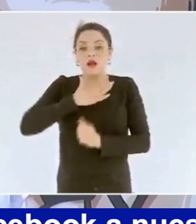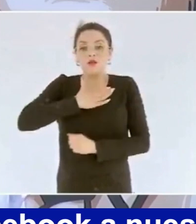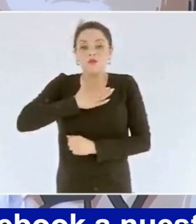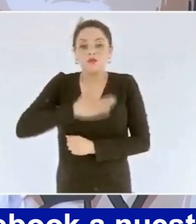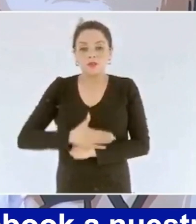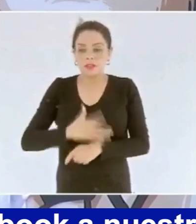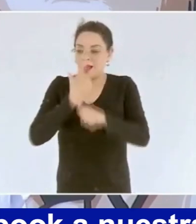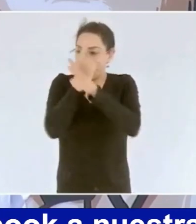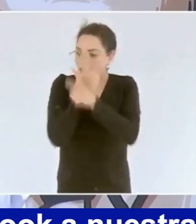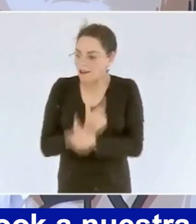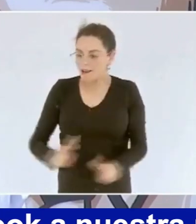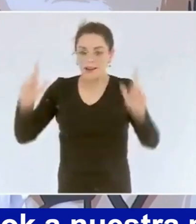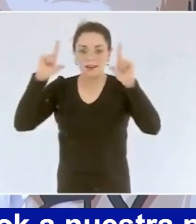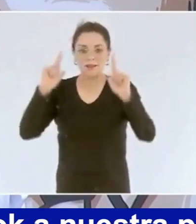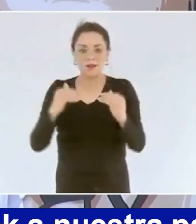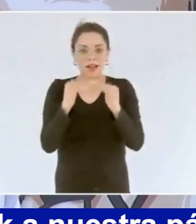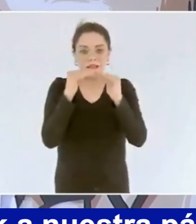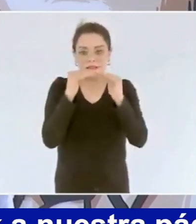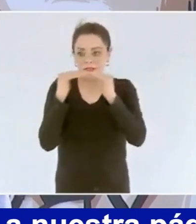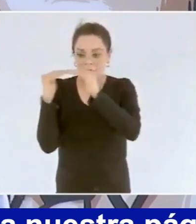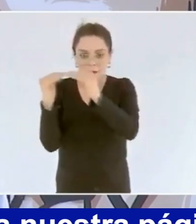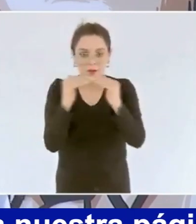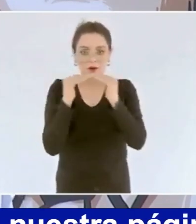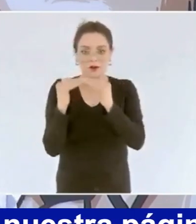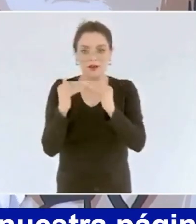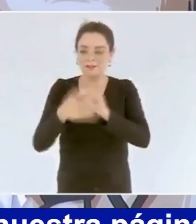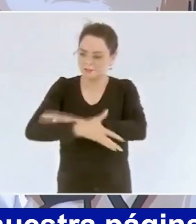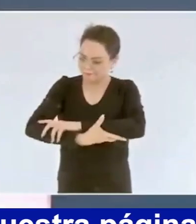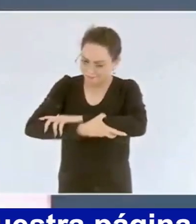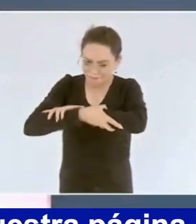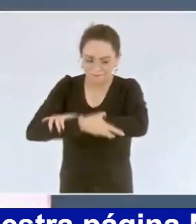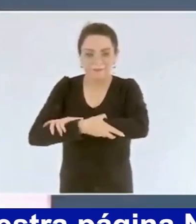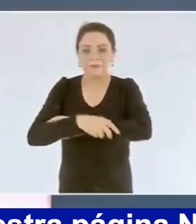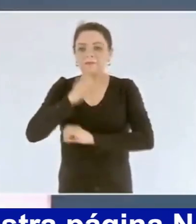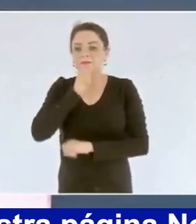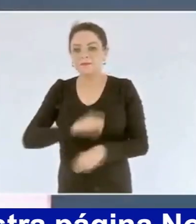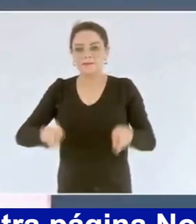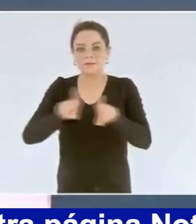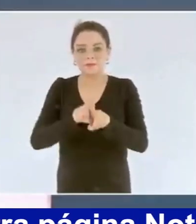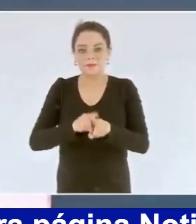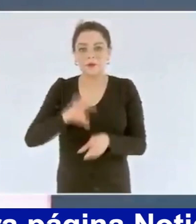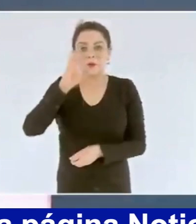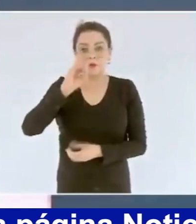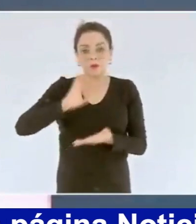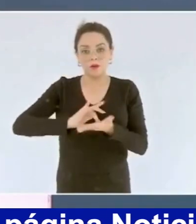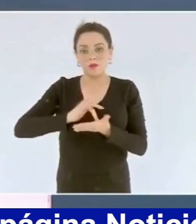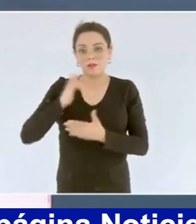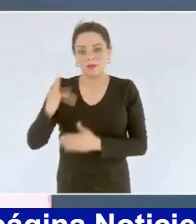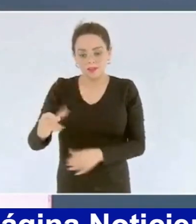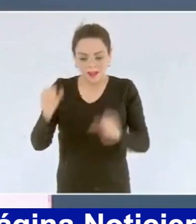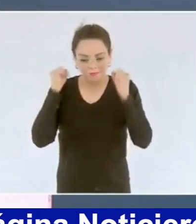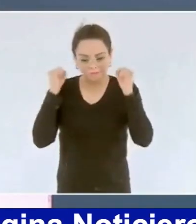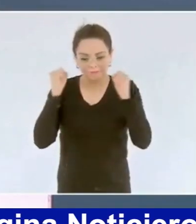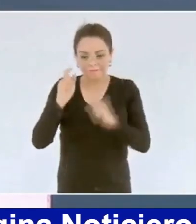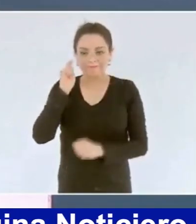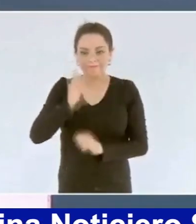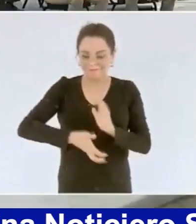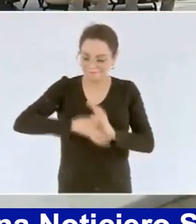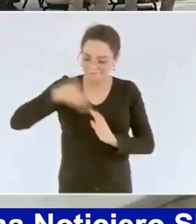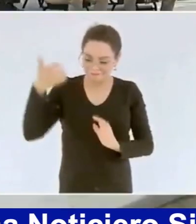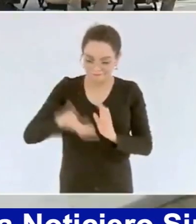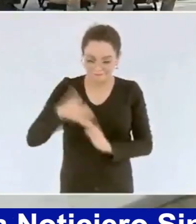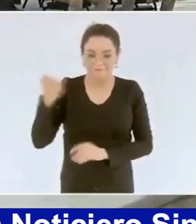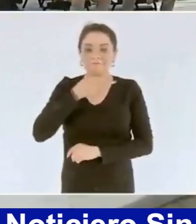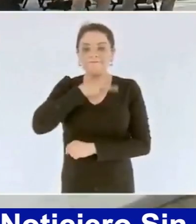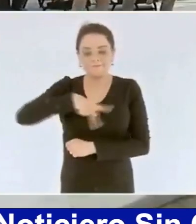más democrática y más soberana. Muchas gracias y que viva la expropiación petrolera.